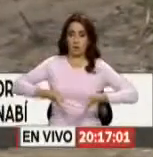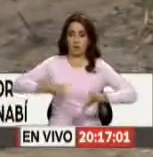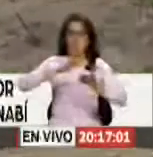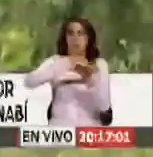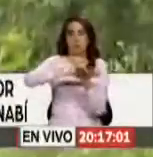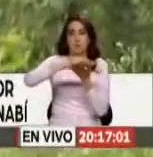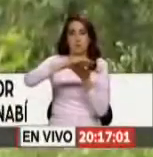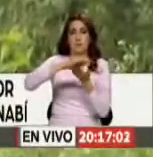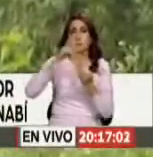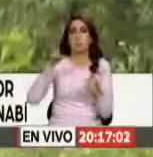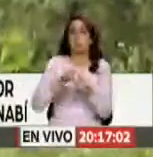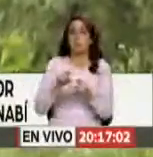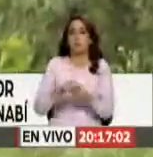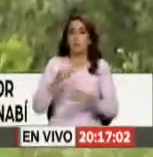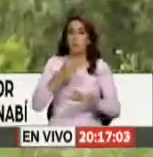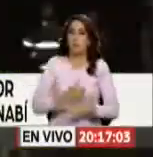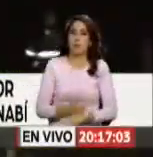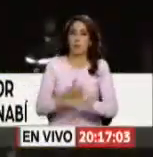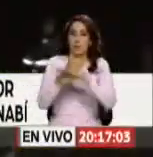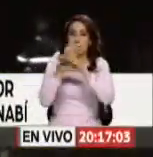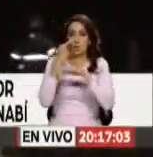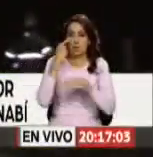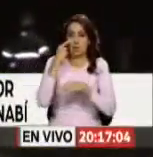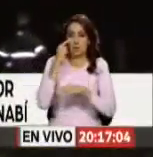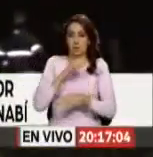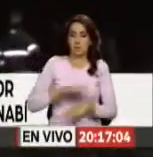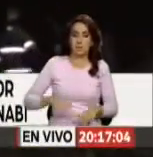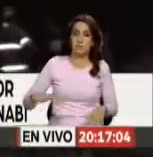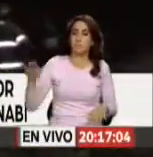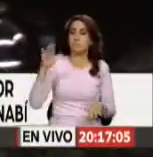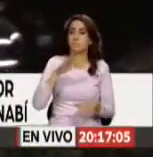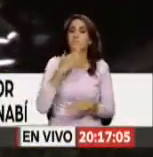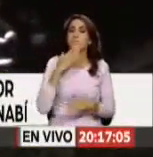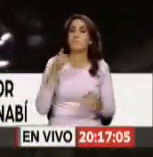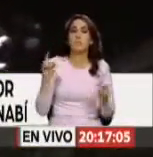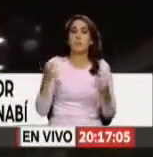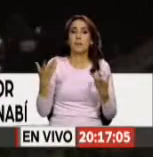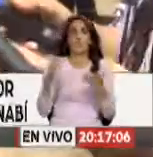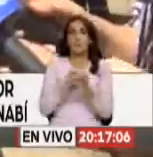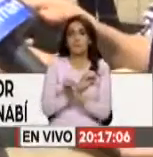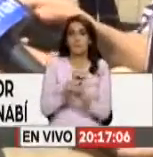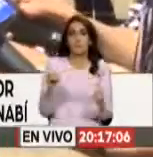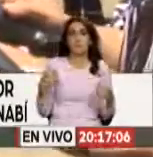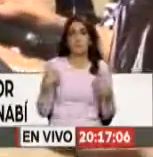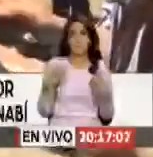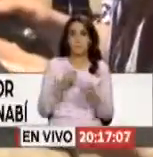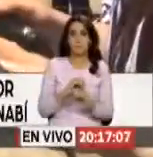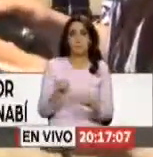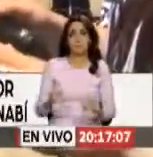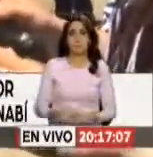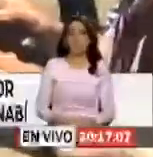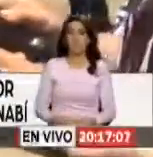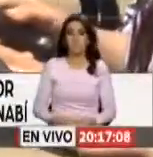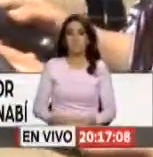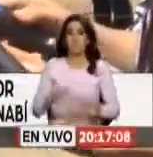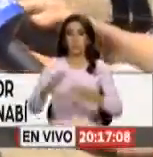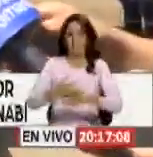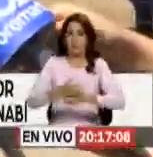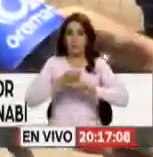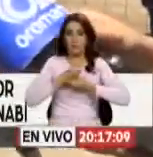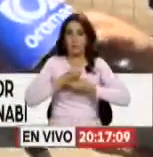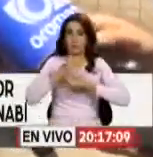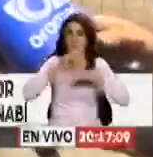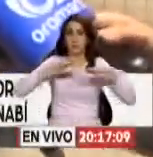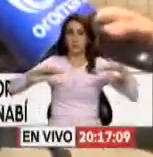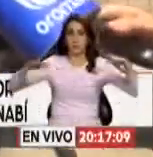llamando la atención de las autoridades y del dueño de la misma, quien desconoce lo ocurrido. Me llamó el señor que da la seguridad a decirme que había